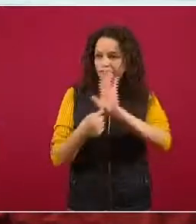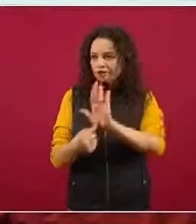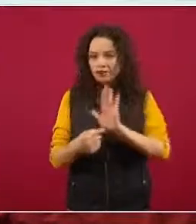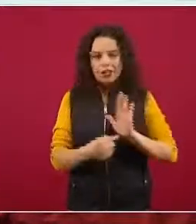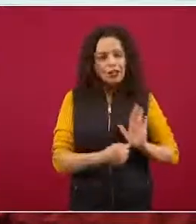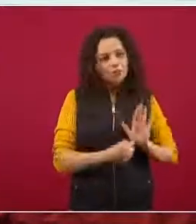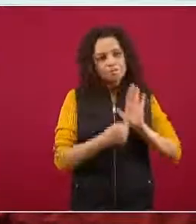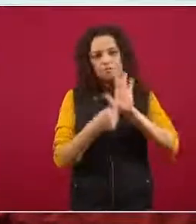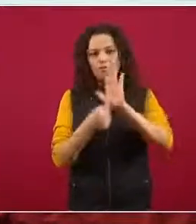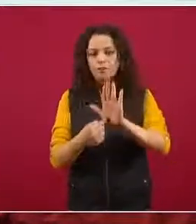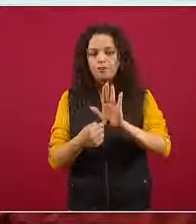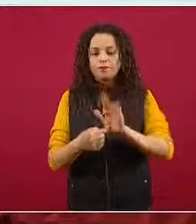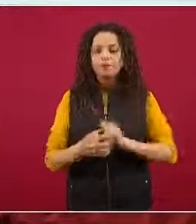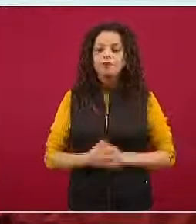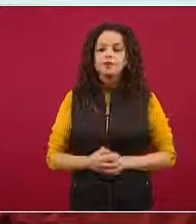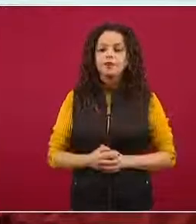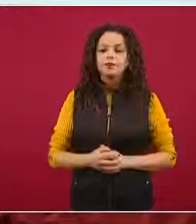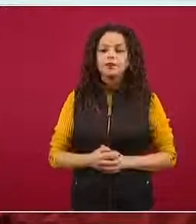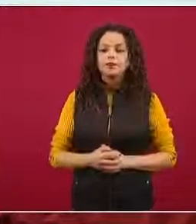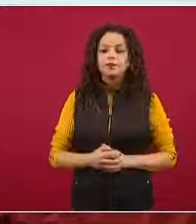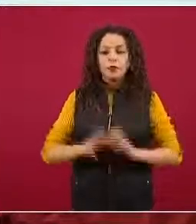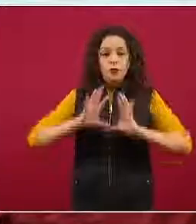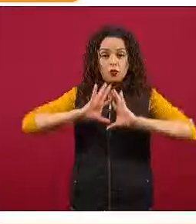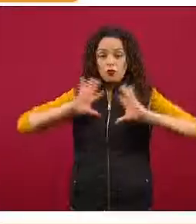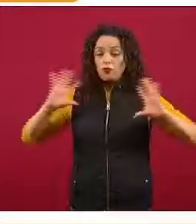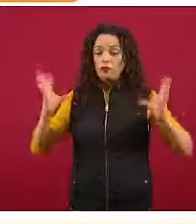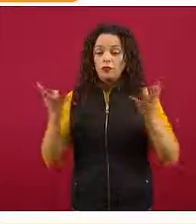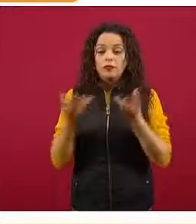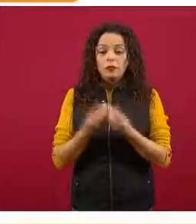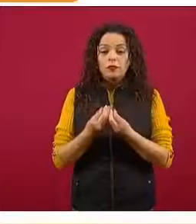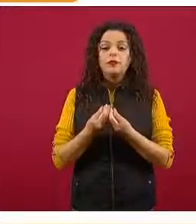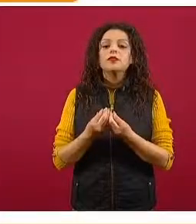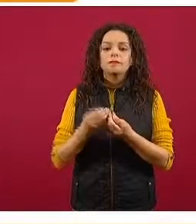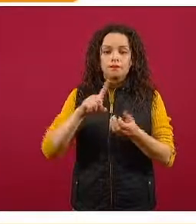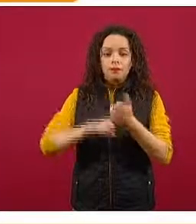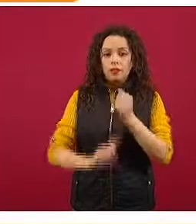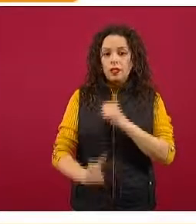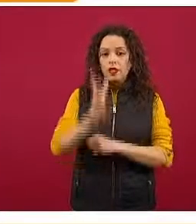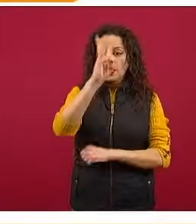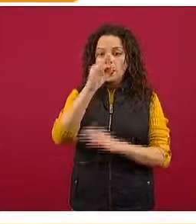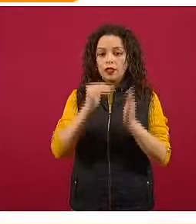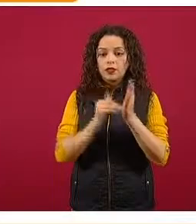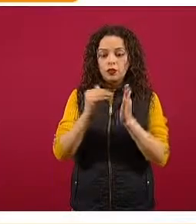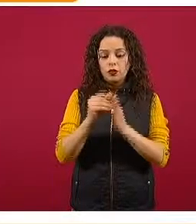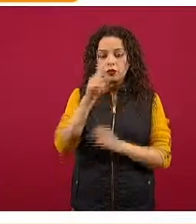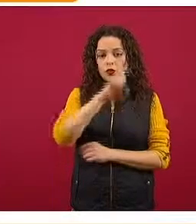dice que actualmente tenemos un total de